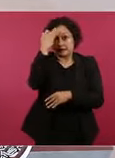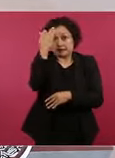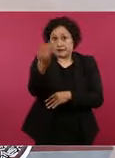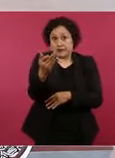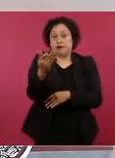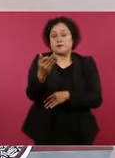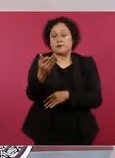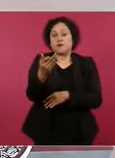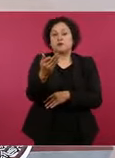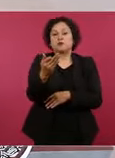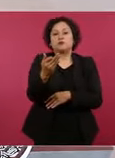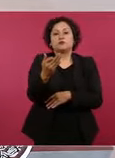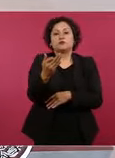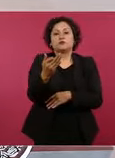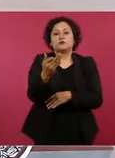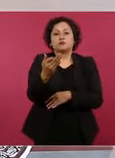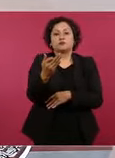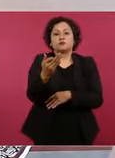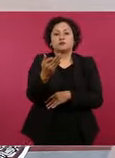cuando